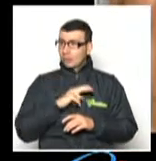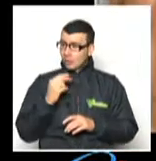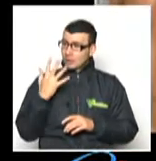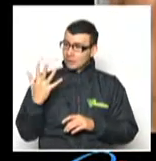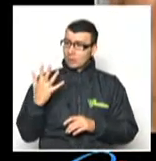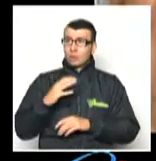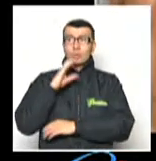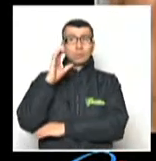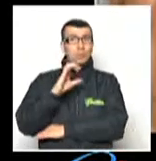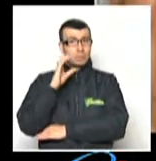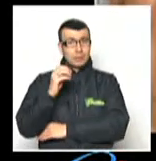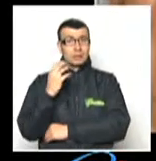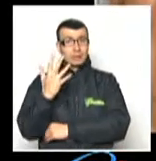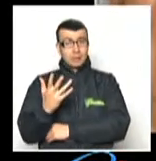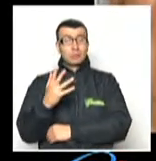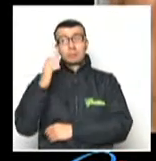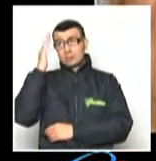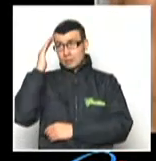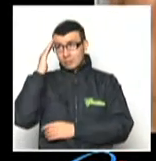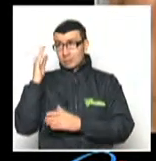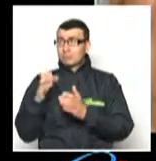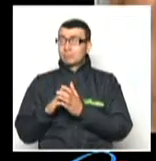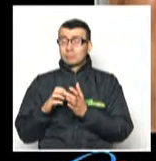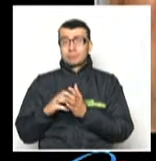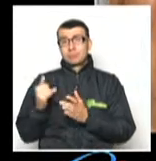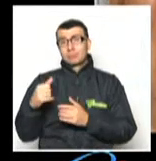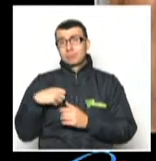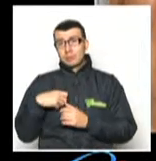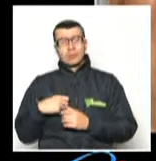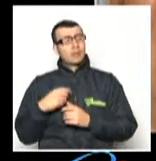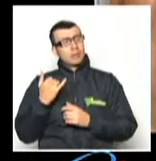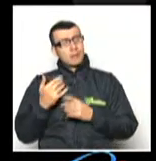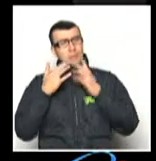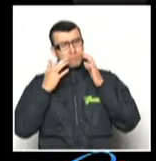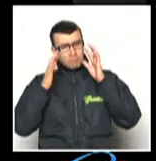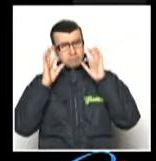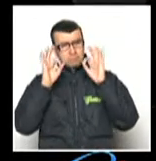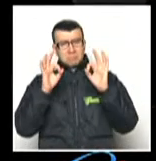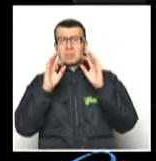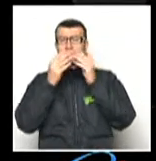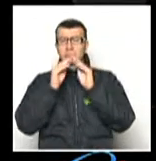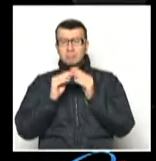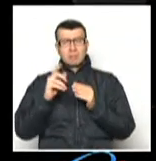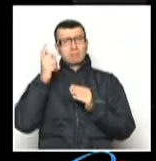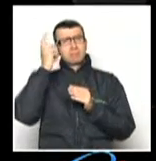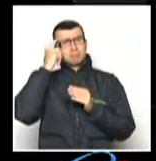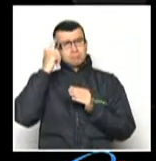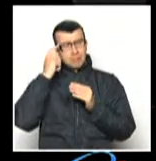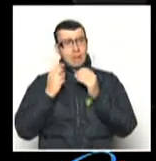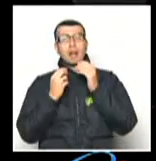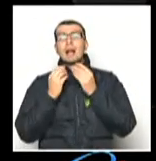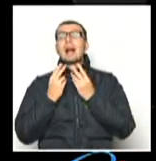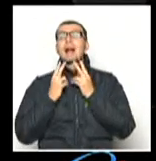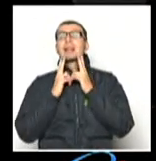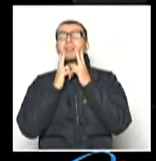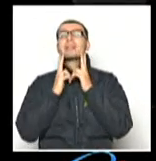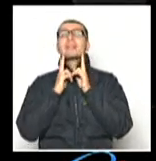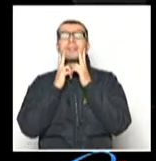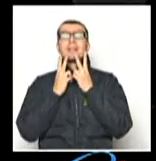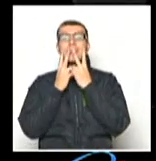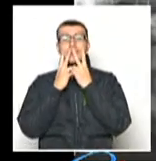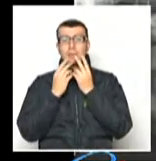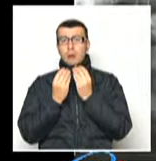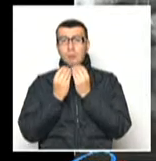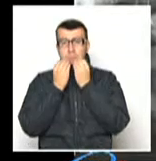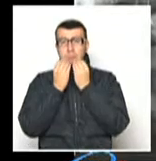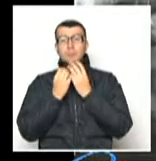Colombia, que sabe la Casa Comercial que trae los implantes, que sabemos hacer perfectamente la técnica y que vamos a poder desenredar al paciente a través de estas